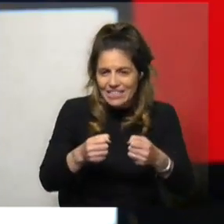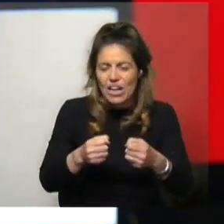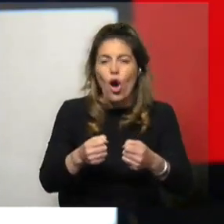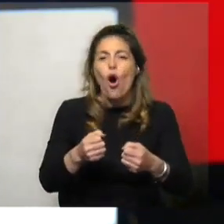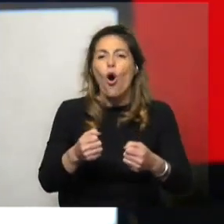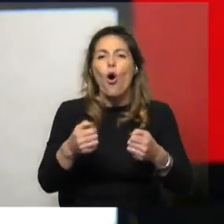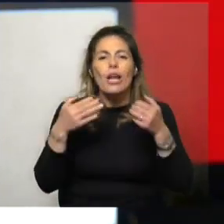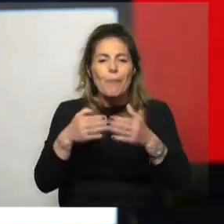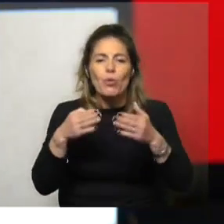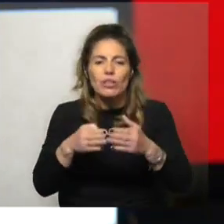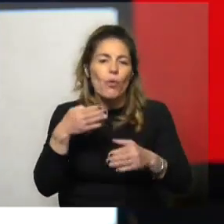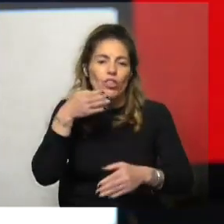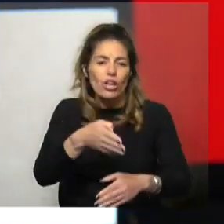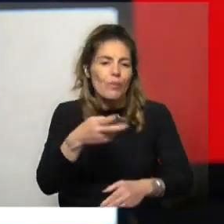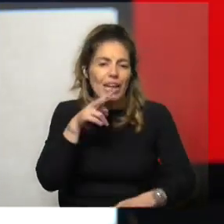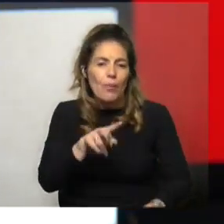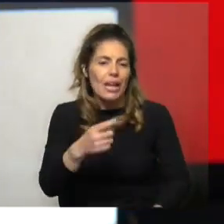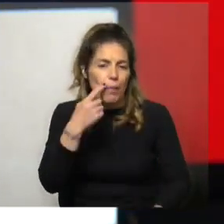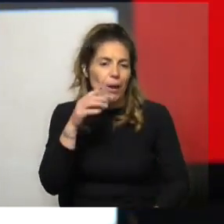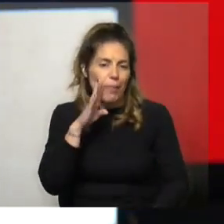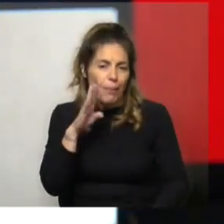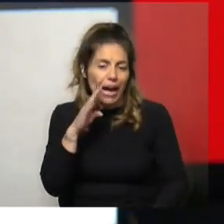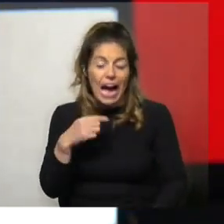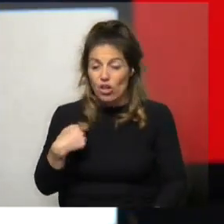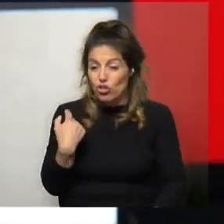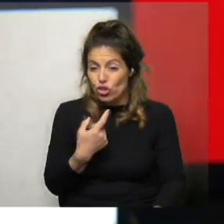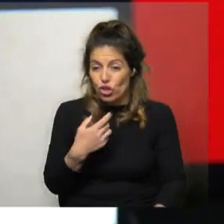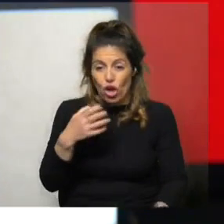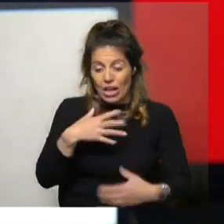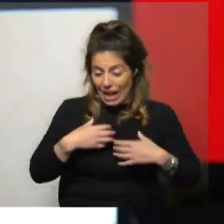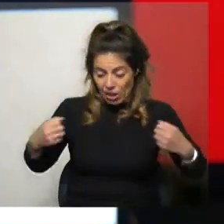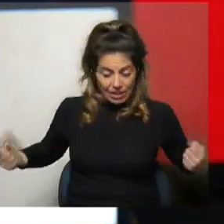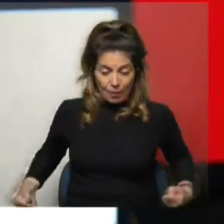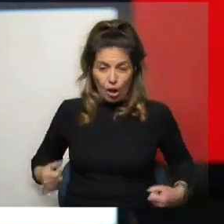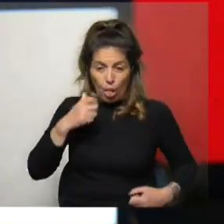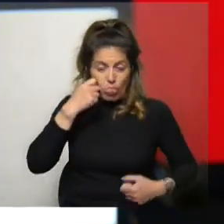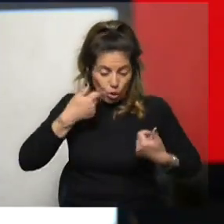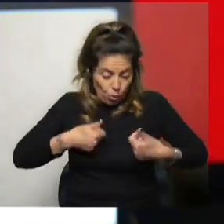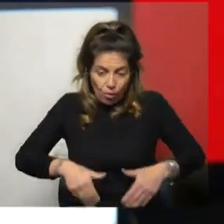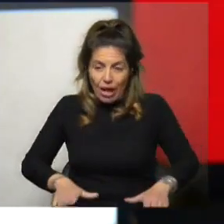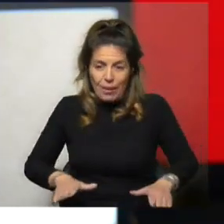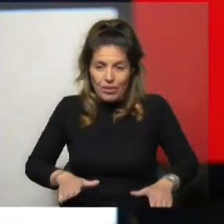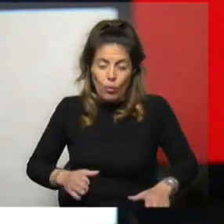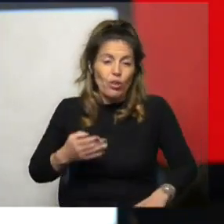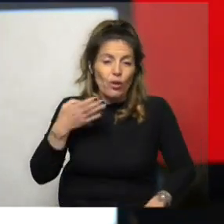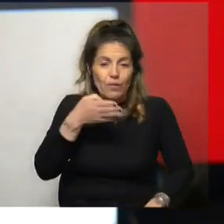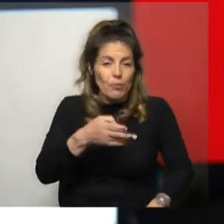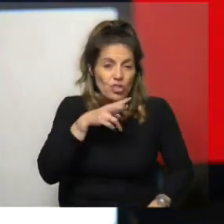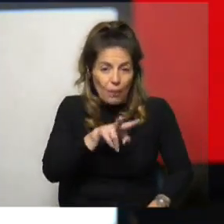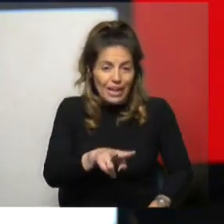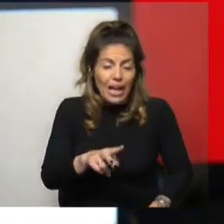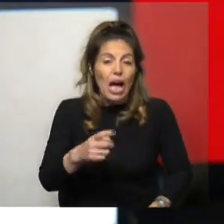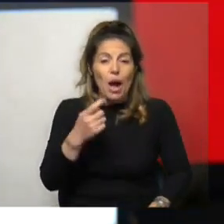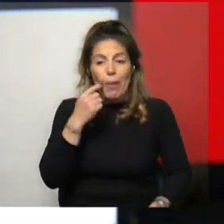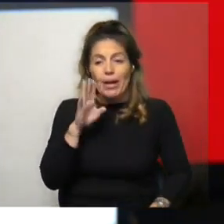tu padre y a tu madre a nosotros nos desnudaban cuando íbamos a ver a nuestros padres este o sea nos desnudaban literal no En punta de